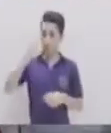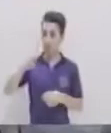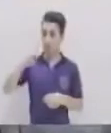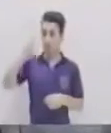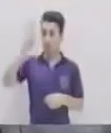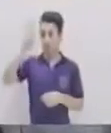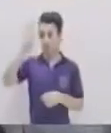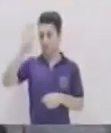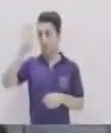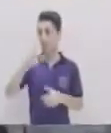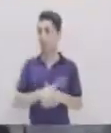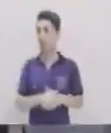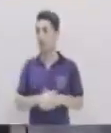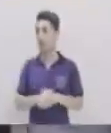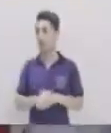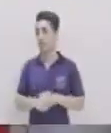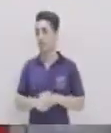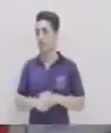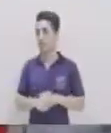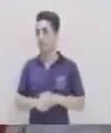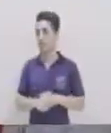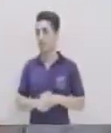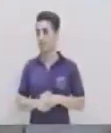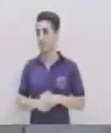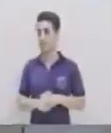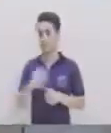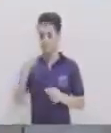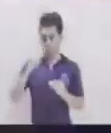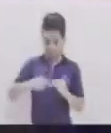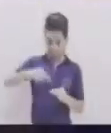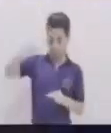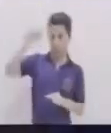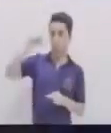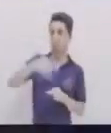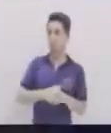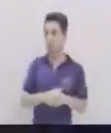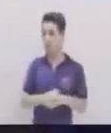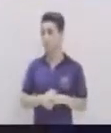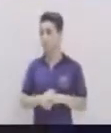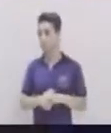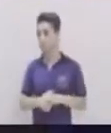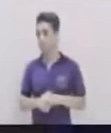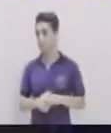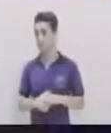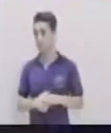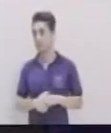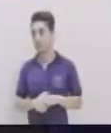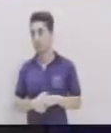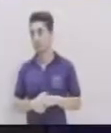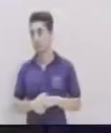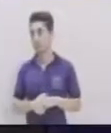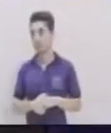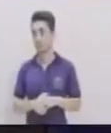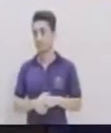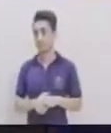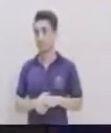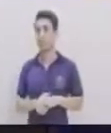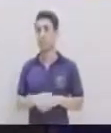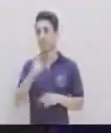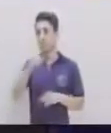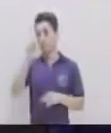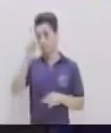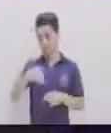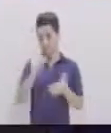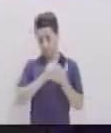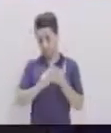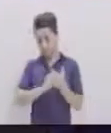1, 2, 3 y 4. Hasta aquí debe de llegar lo que es mi barrita o mi color. Recuerda